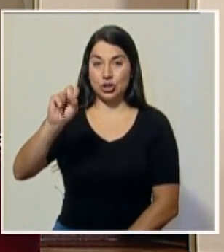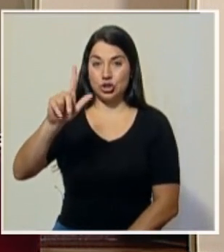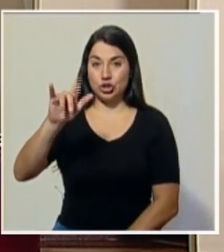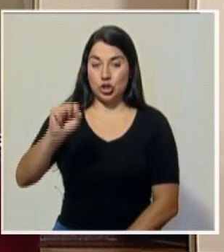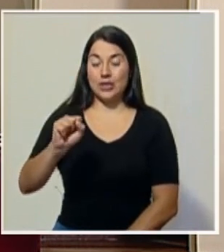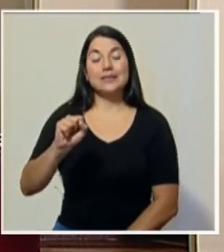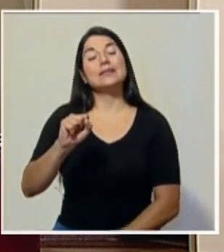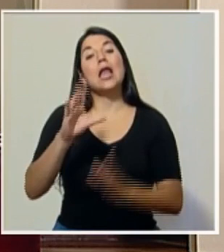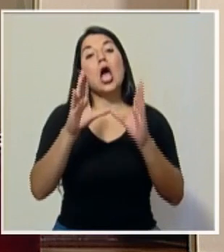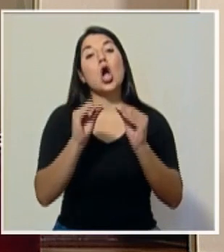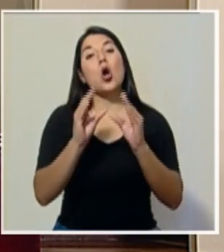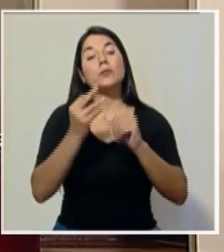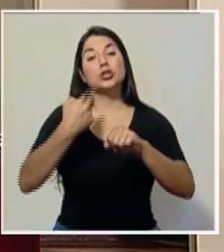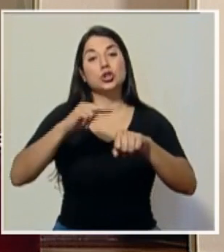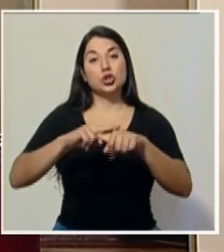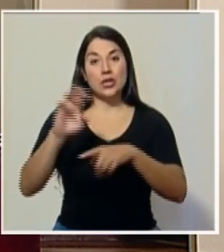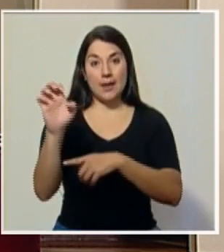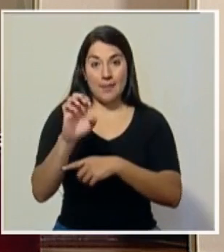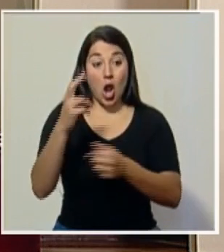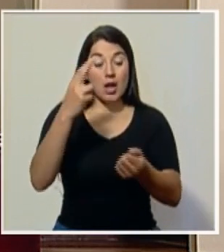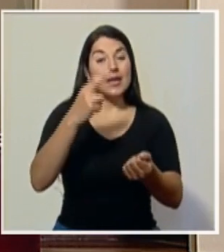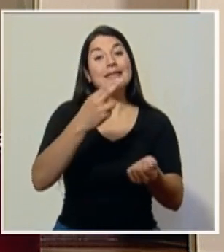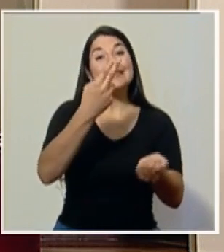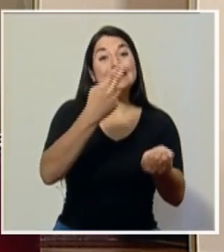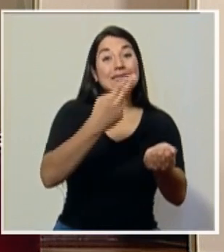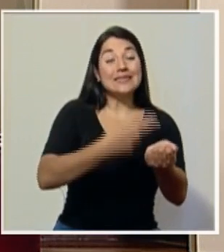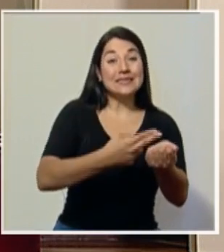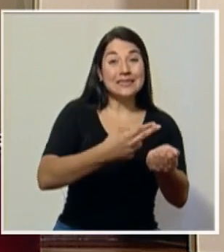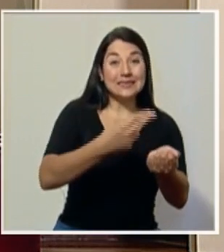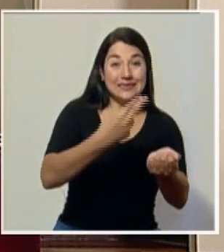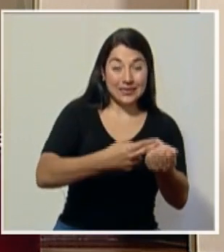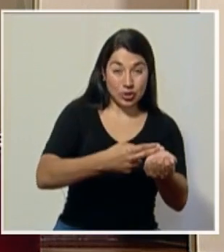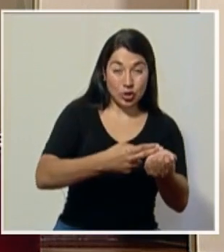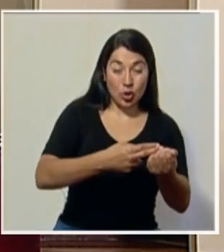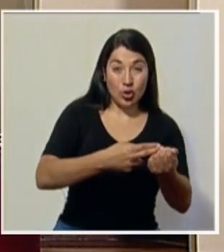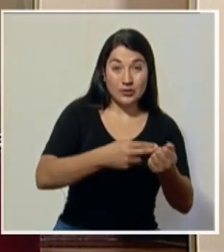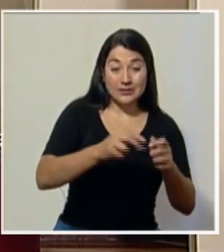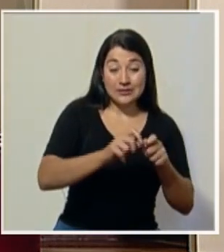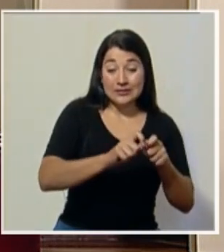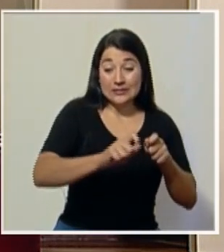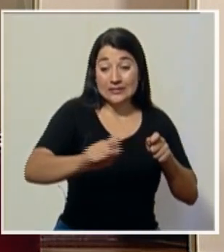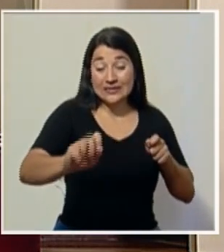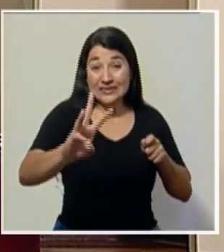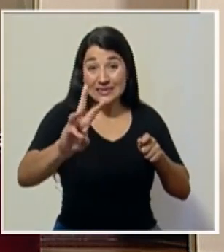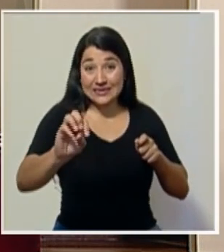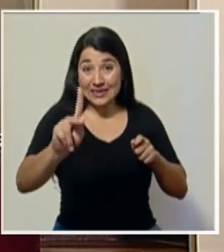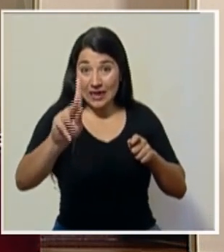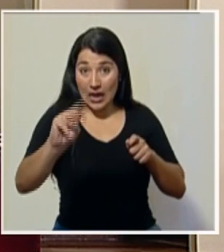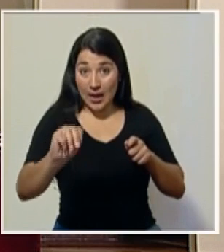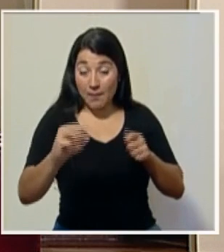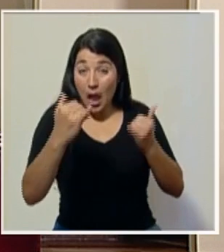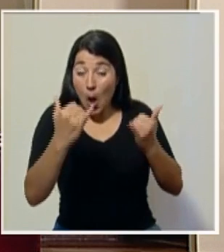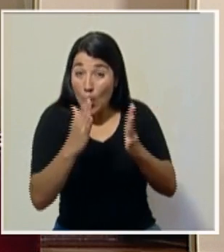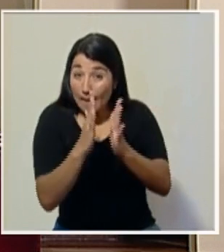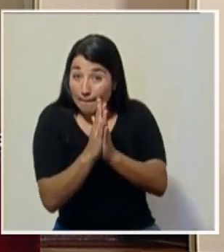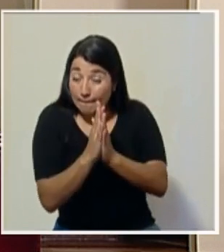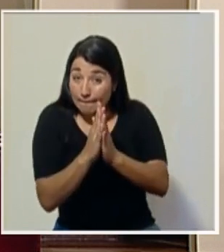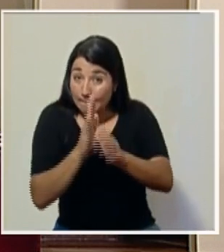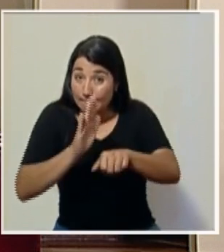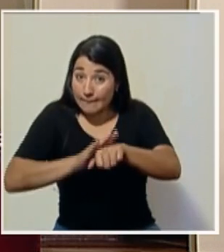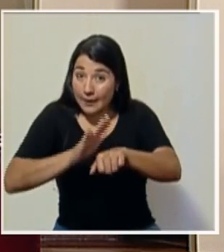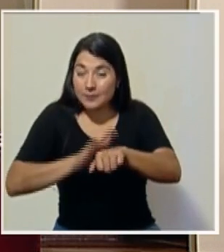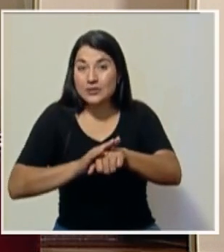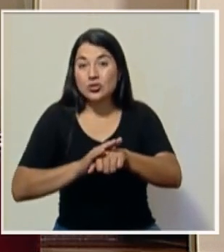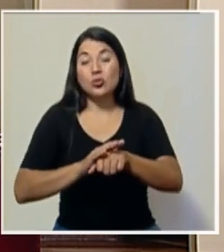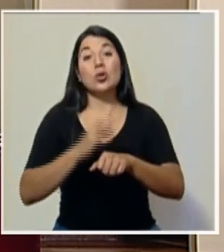Emergencias. El centro hospital está a 60 kilómetros de la frontera. Los comerciantes piden analizar la posibilidad de alargar esa